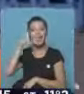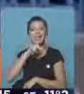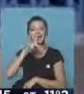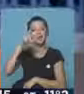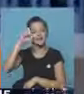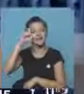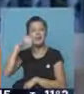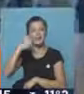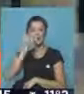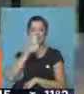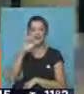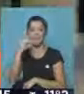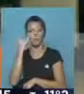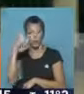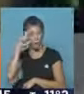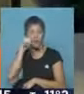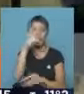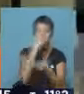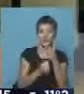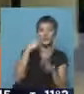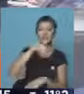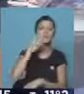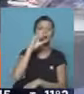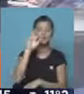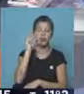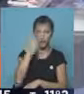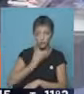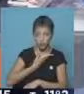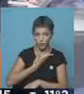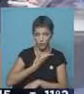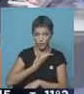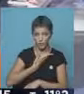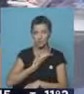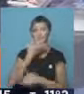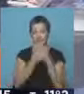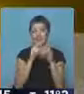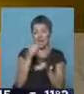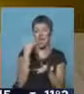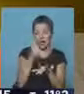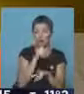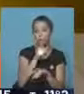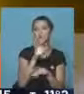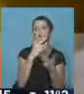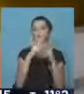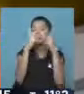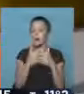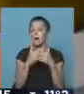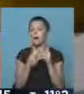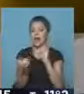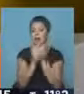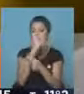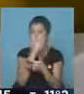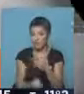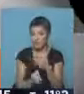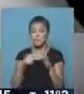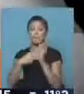una vulnerabilidad de Windows, el sistema operativo de Microsoft, que, si bien ya cuenta con su respectivo parche, no pudo ser instalado a tiempo